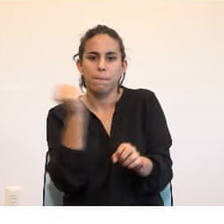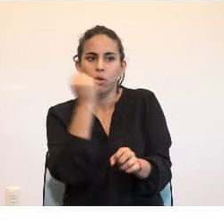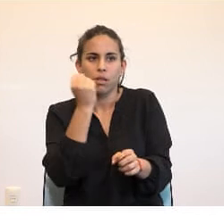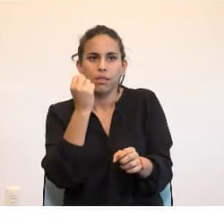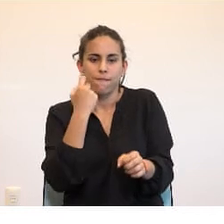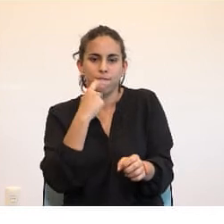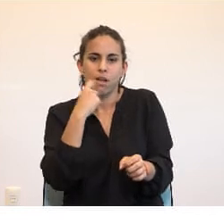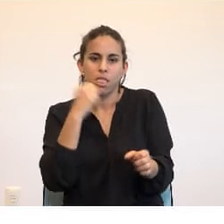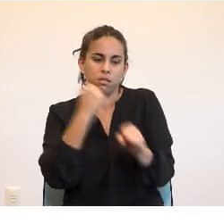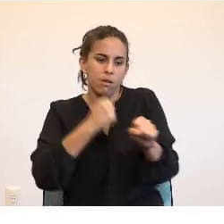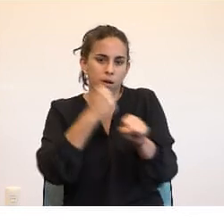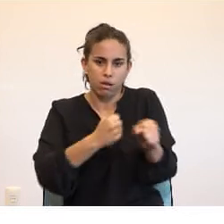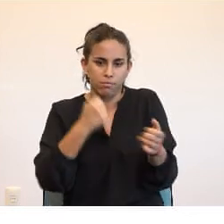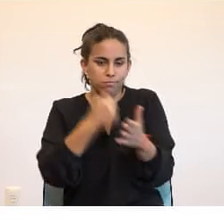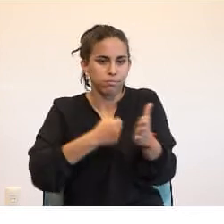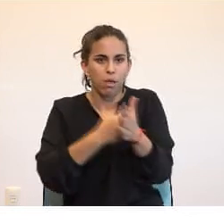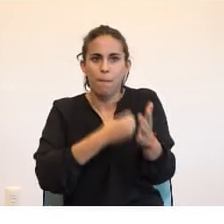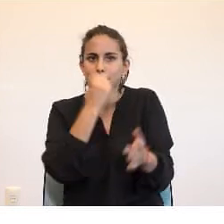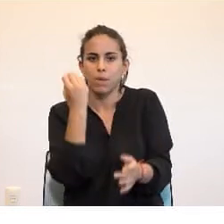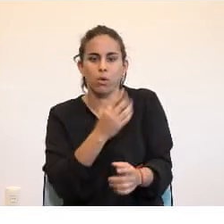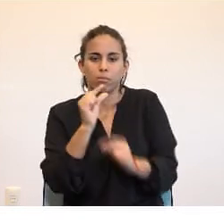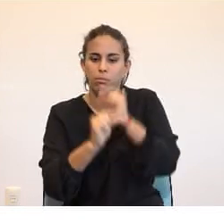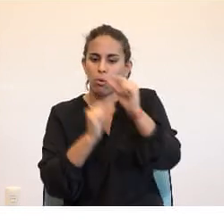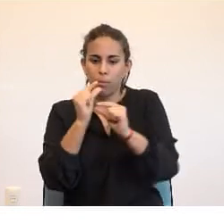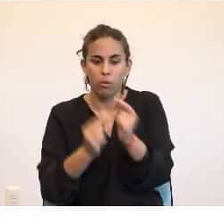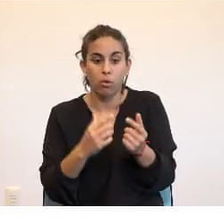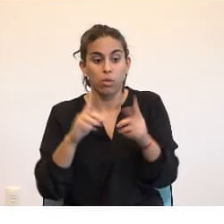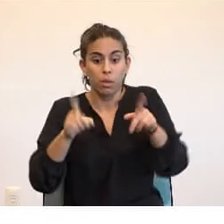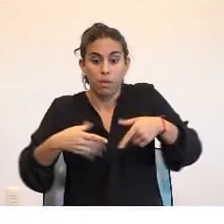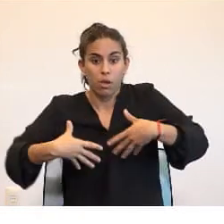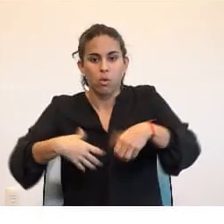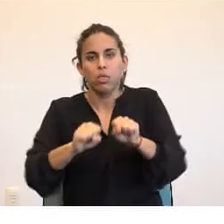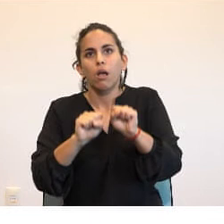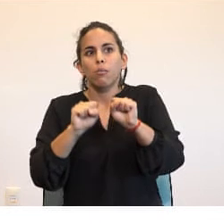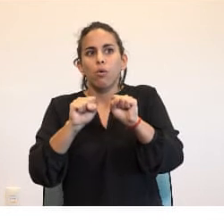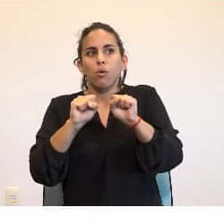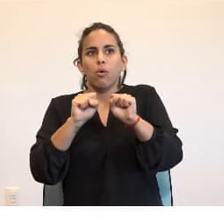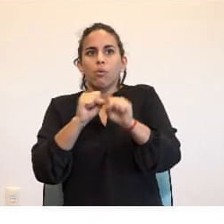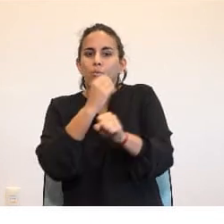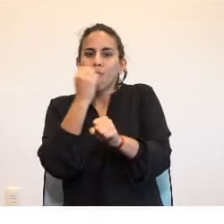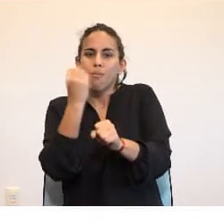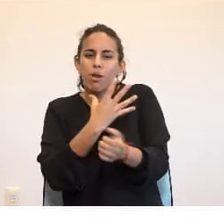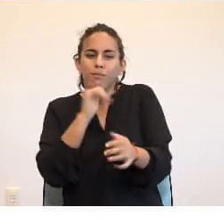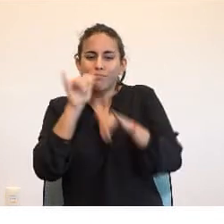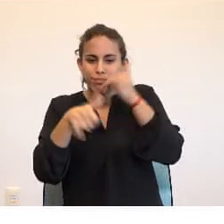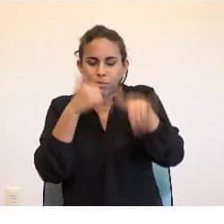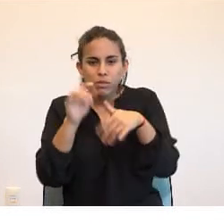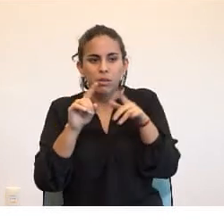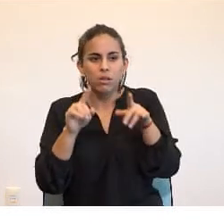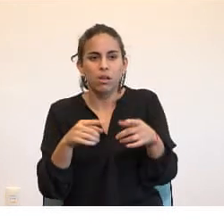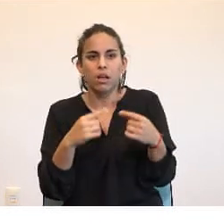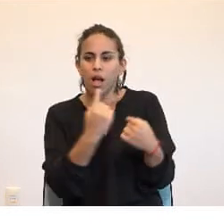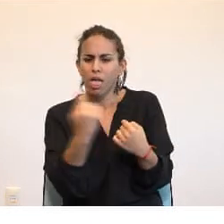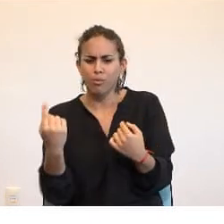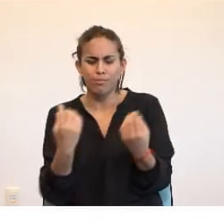que tenemos que intentar mejorar y conseguir una buena nota. Sherry Turkle dice que hemos perdido la capacidad para estar